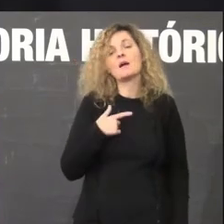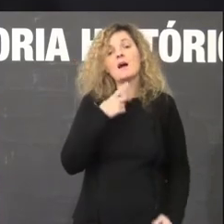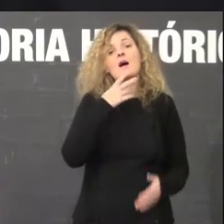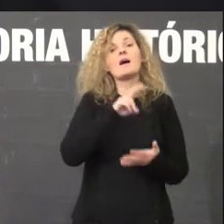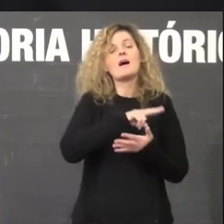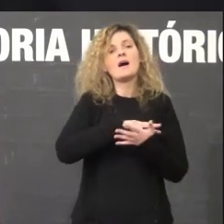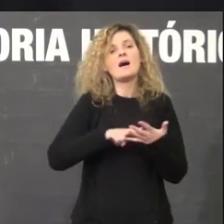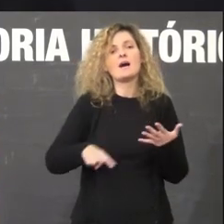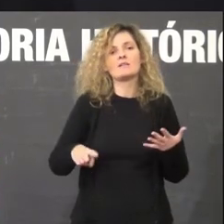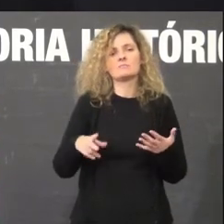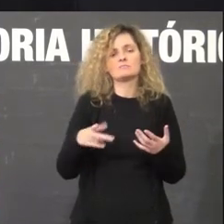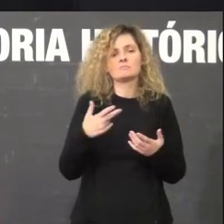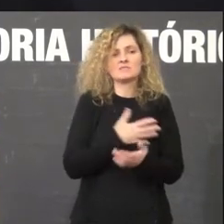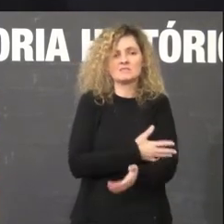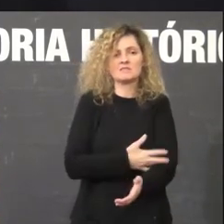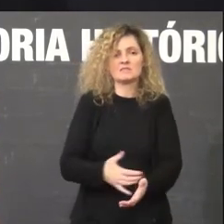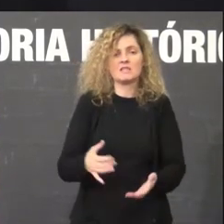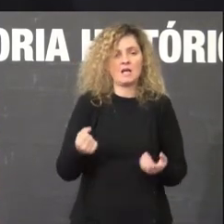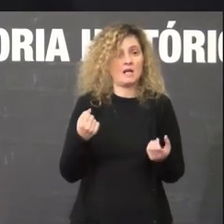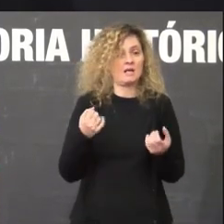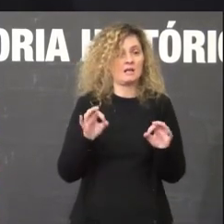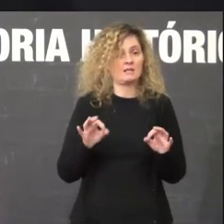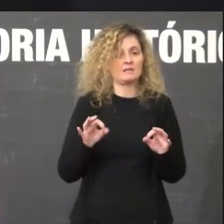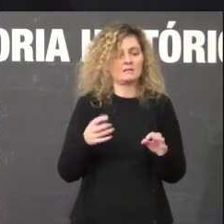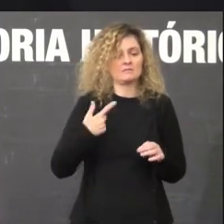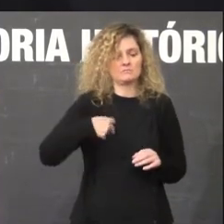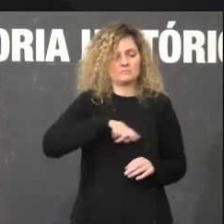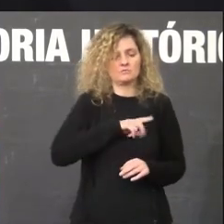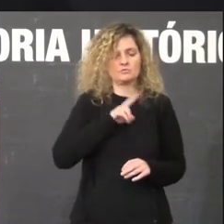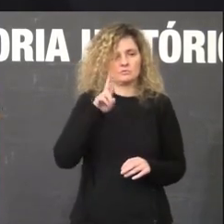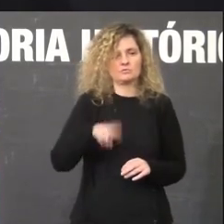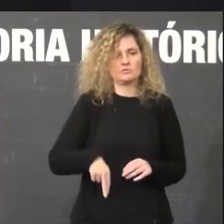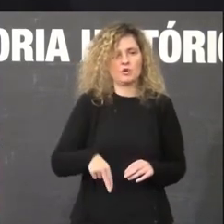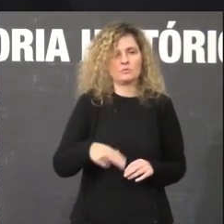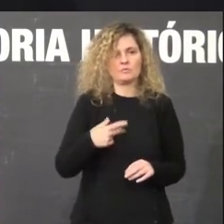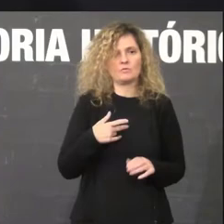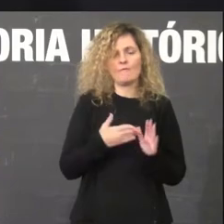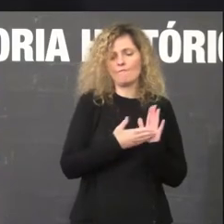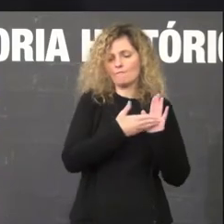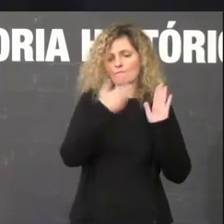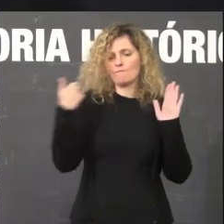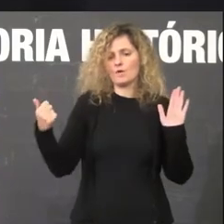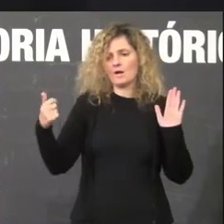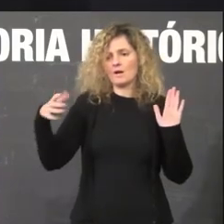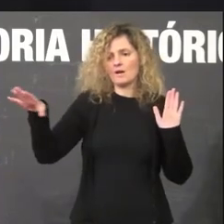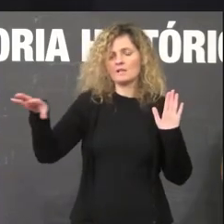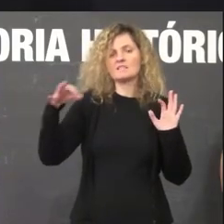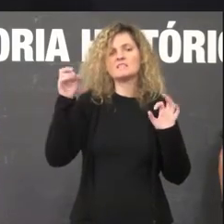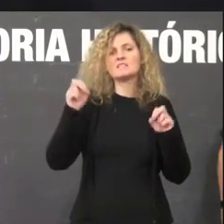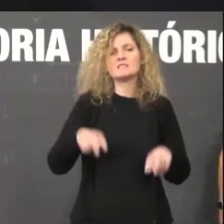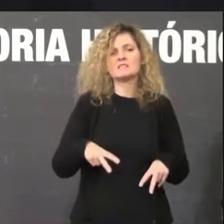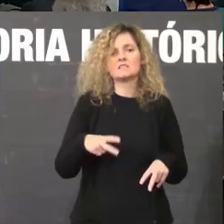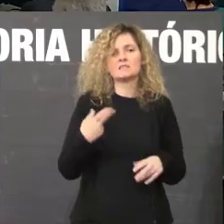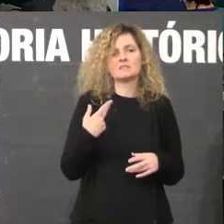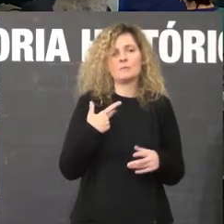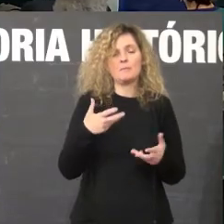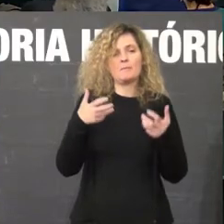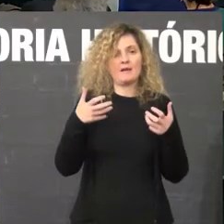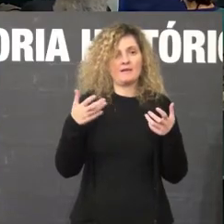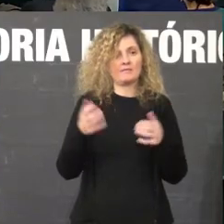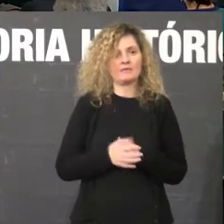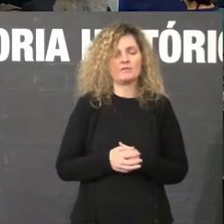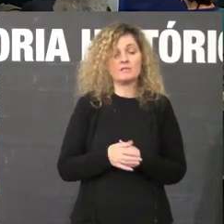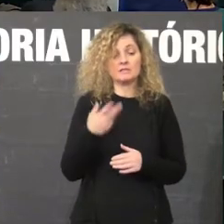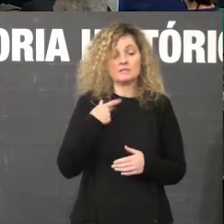é sangrante. Somos sempre extraídos dende fora sin ningún tipo de beneficio.